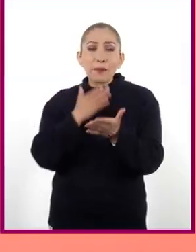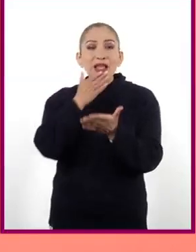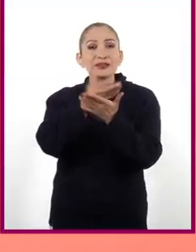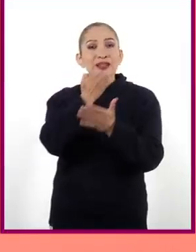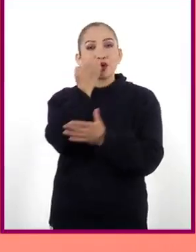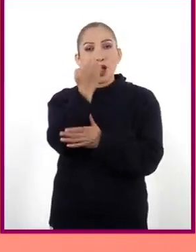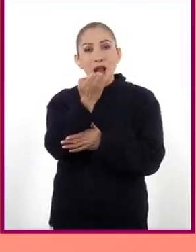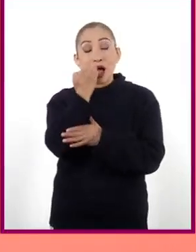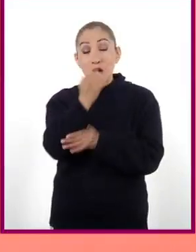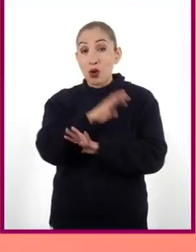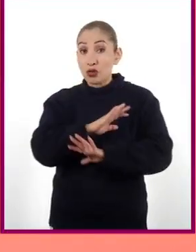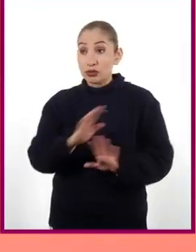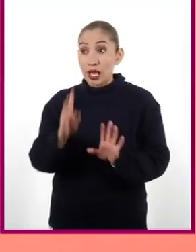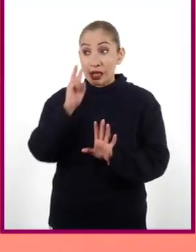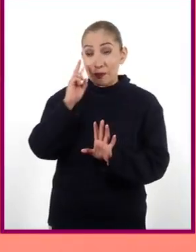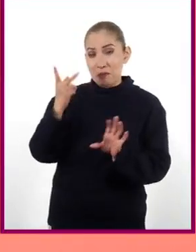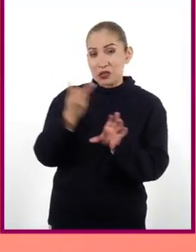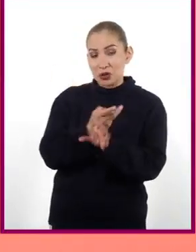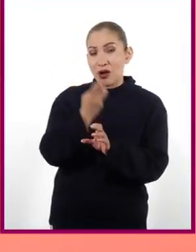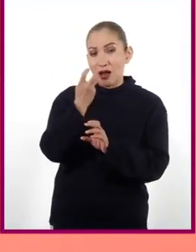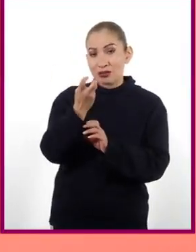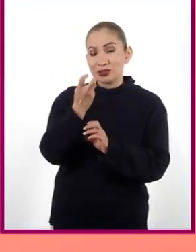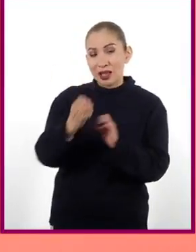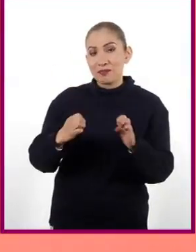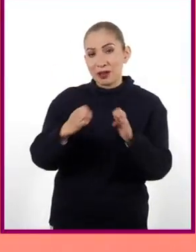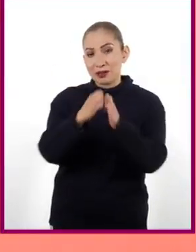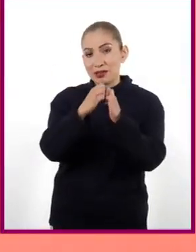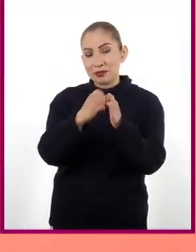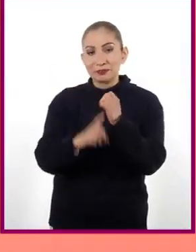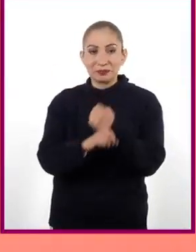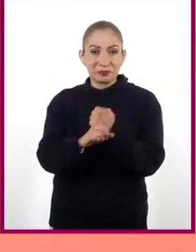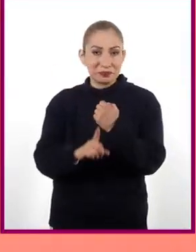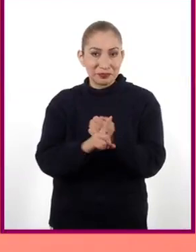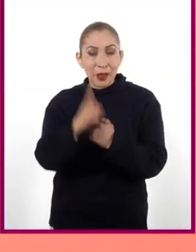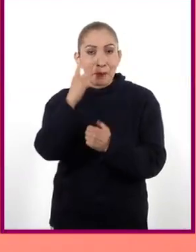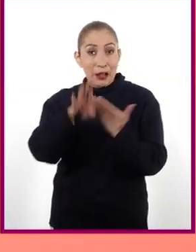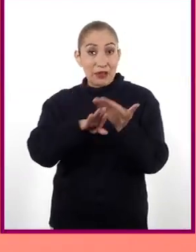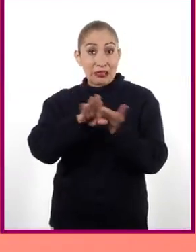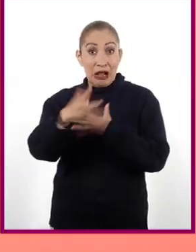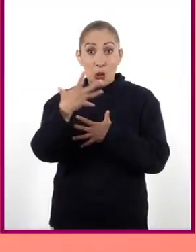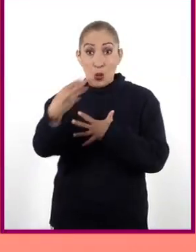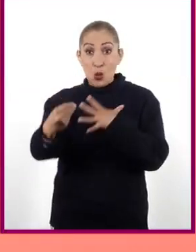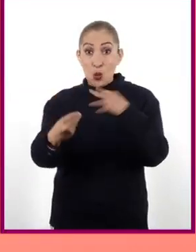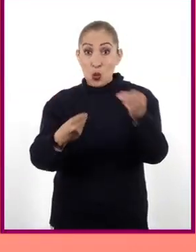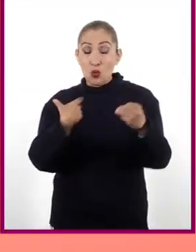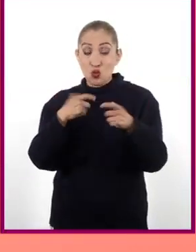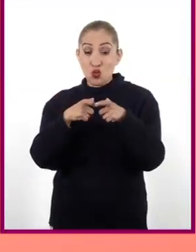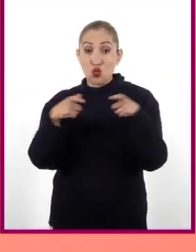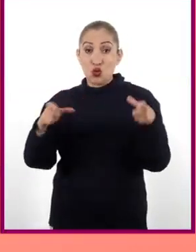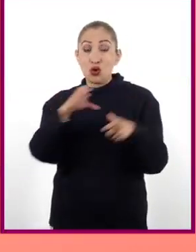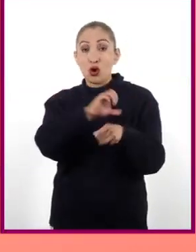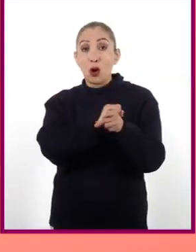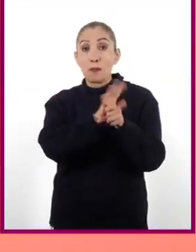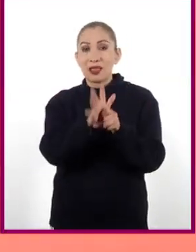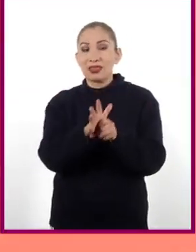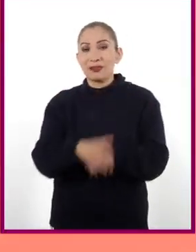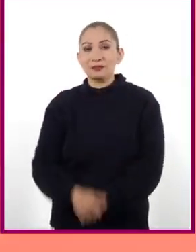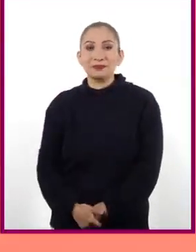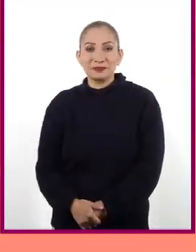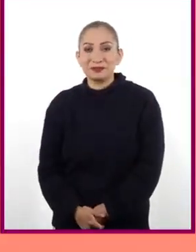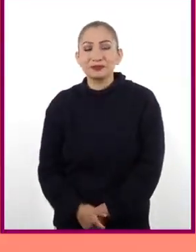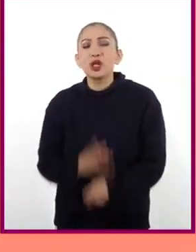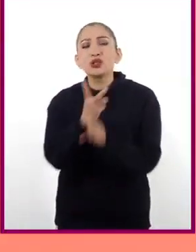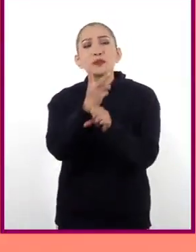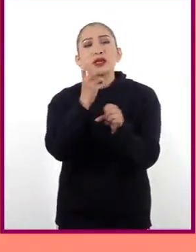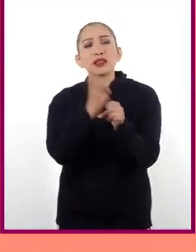su escuela, una vez que superemos exitosamente esta situación de emergencia para evitar los contagios masivos por el COVID-19.